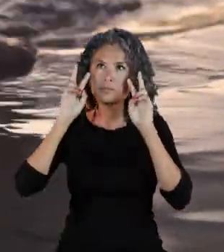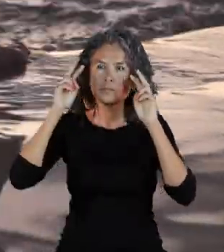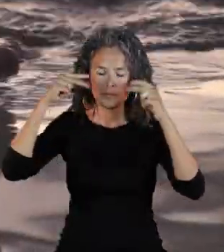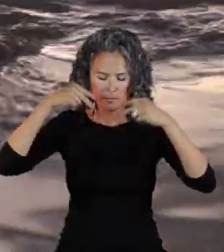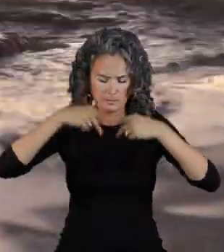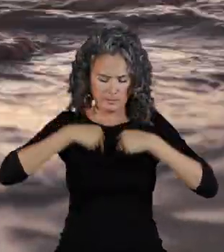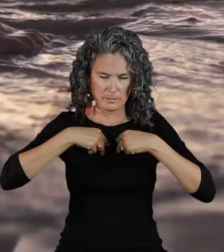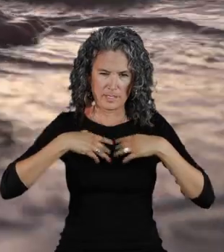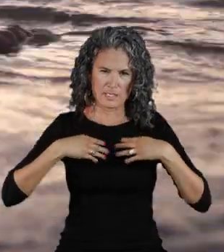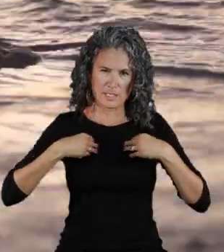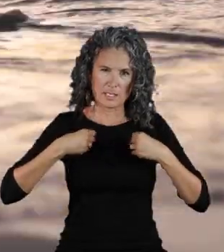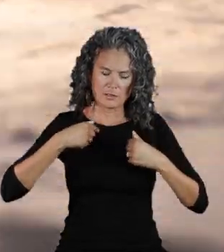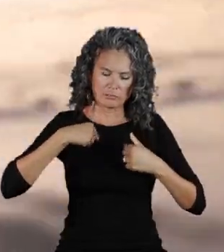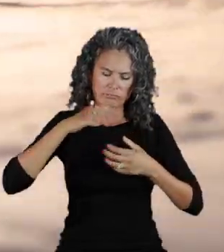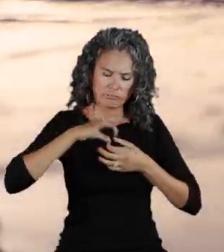Escucharme a mí.